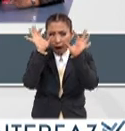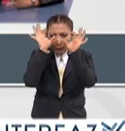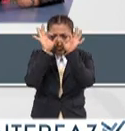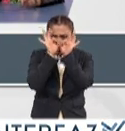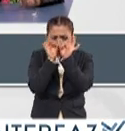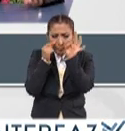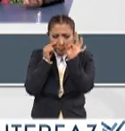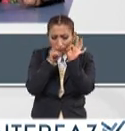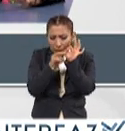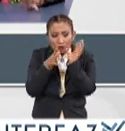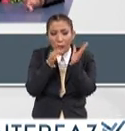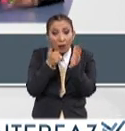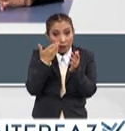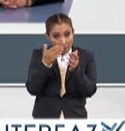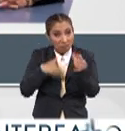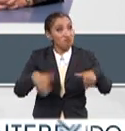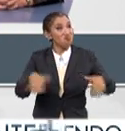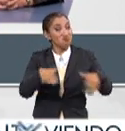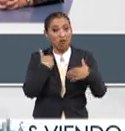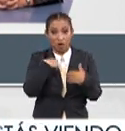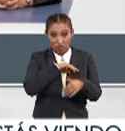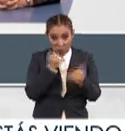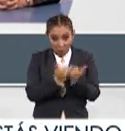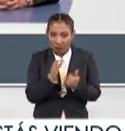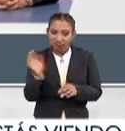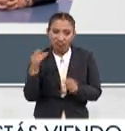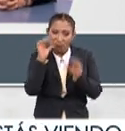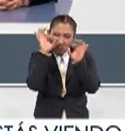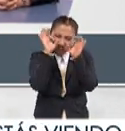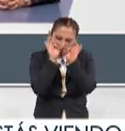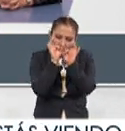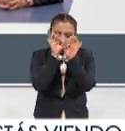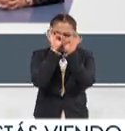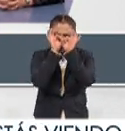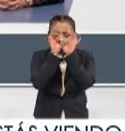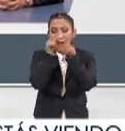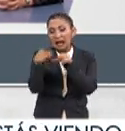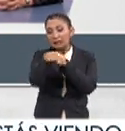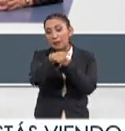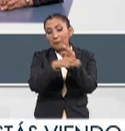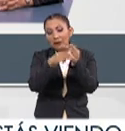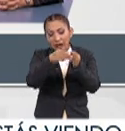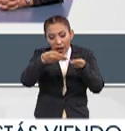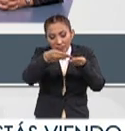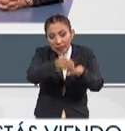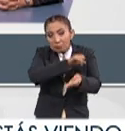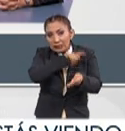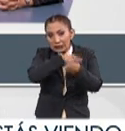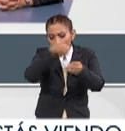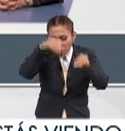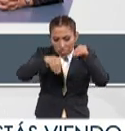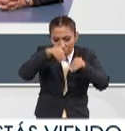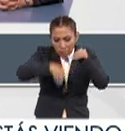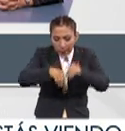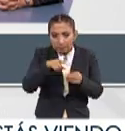pero funcionalmente no pueden ver como nosotros. Claro. En fin, todo ese tipo de materiales